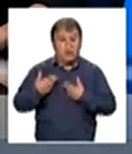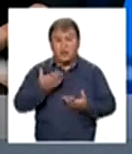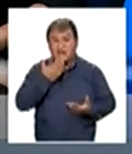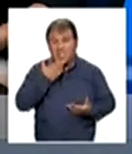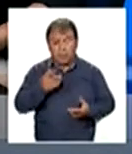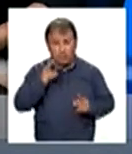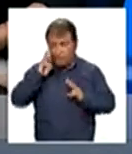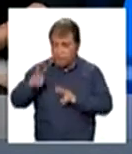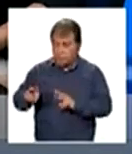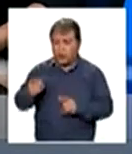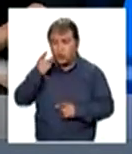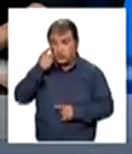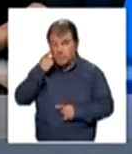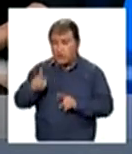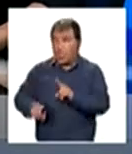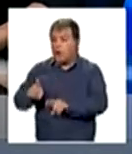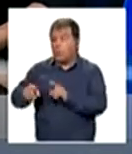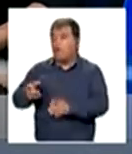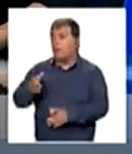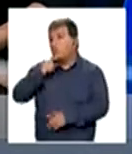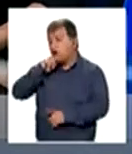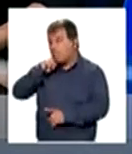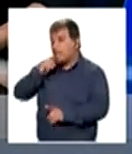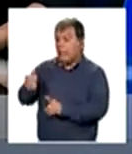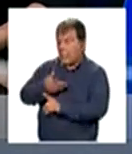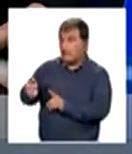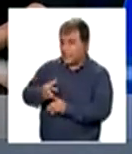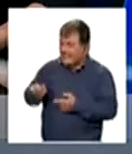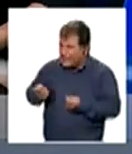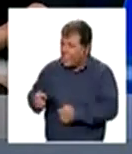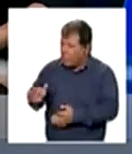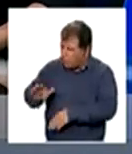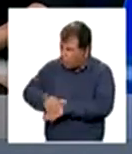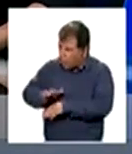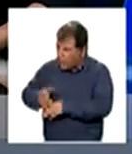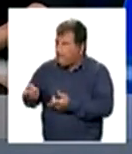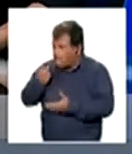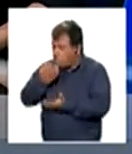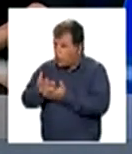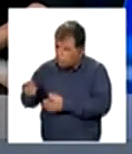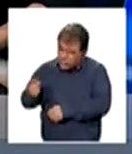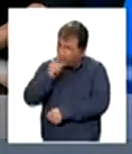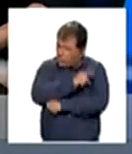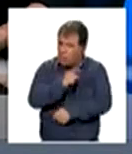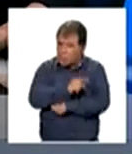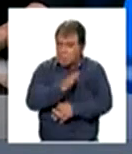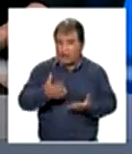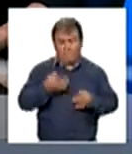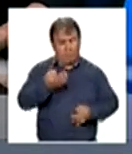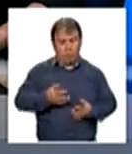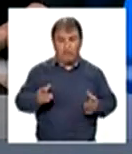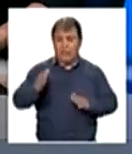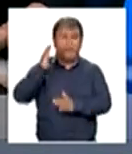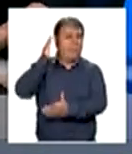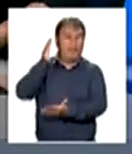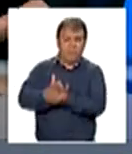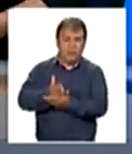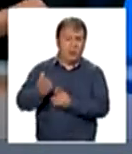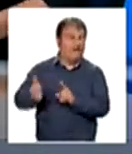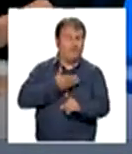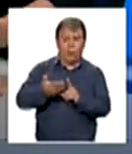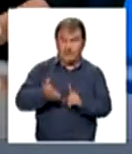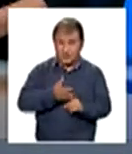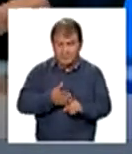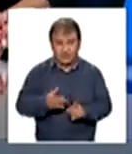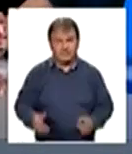hemos visto, conocemos a alguien que haya sido agredida o agredido, y tratar de convencer de que es bueno denunciar y que realmente esto puede cortar el círculo de violencia, la